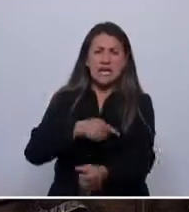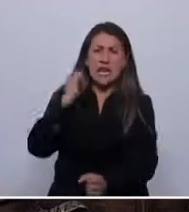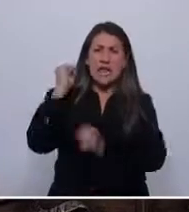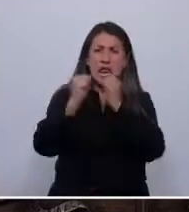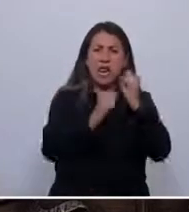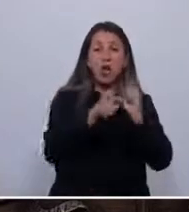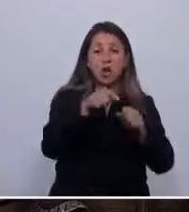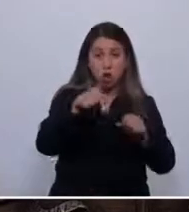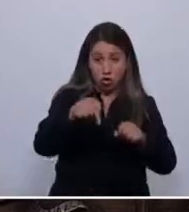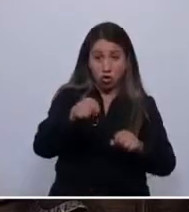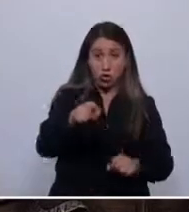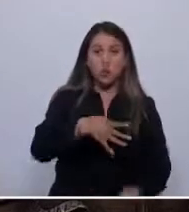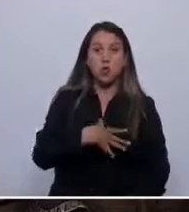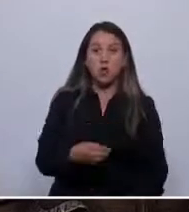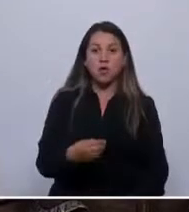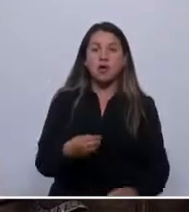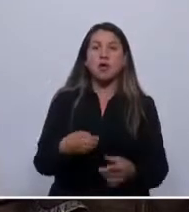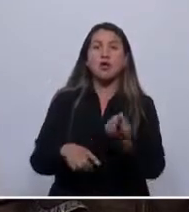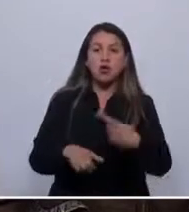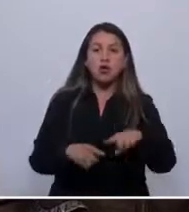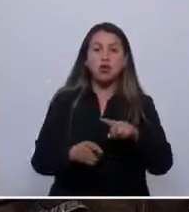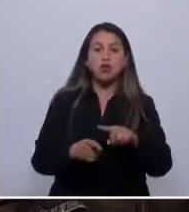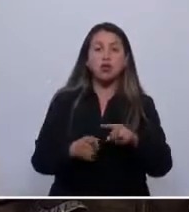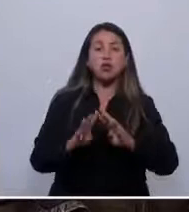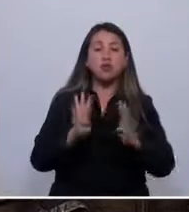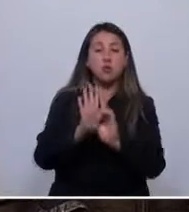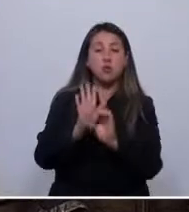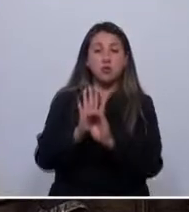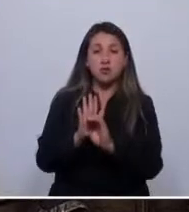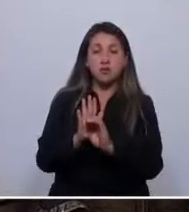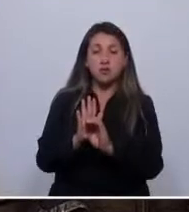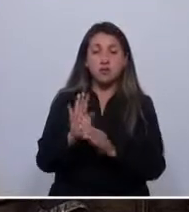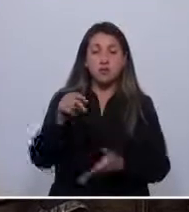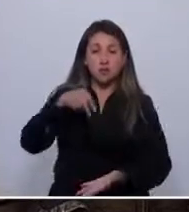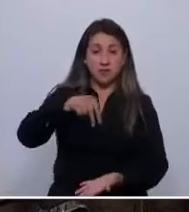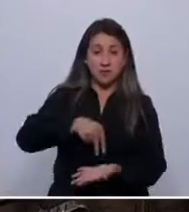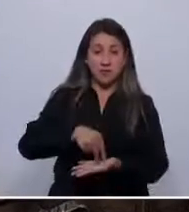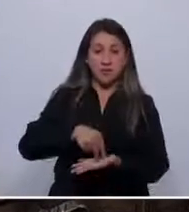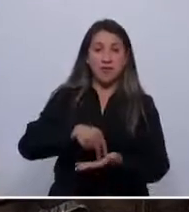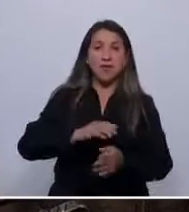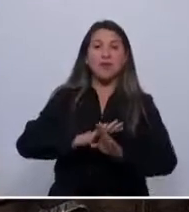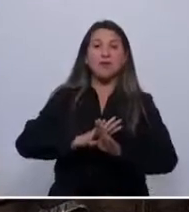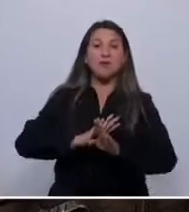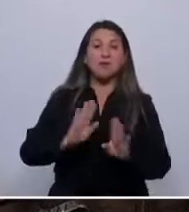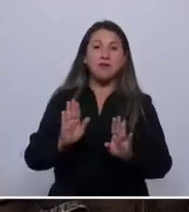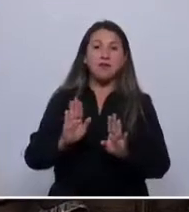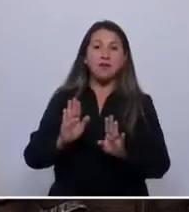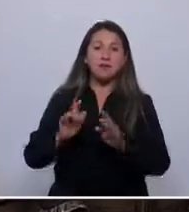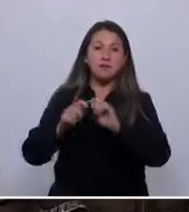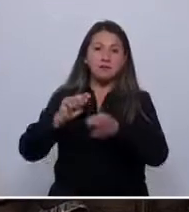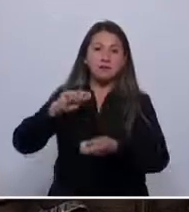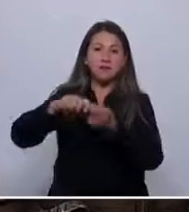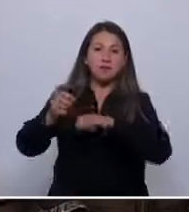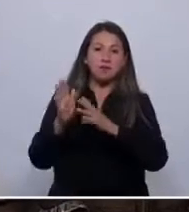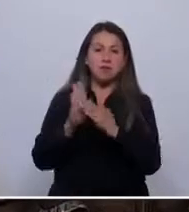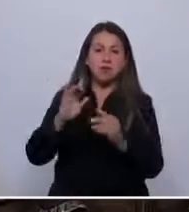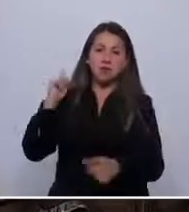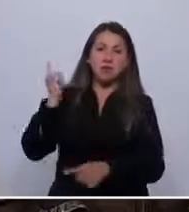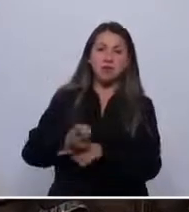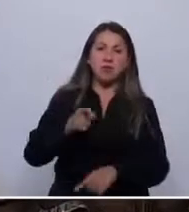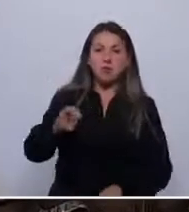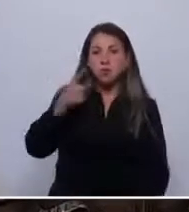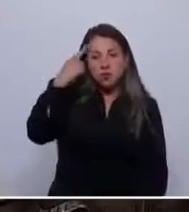hija y muchos más en esta convención terminaremos con el legado del tirano. Tú has creído en mí